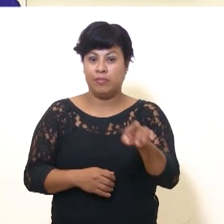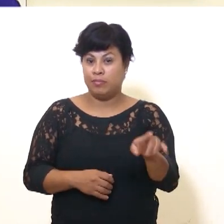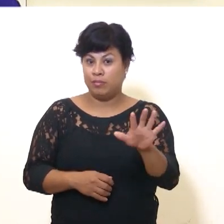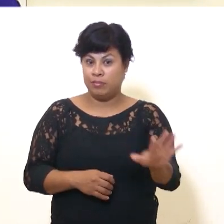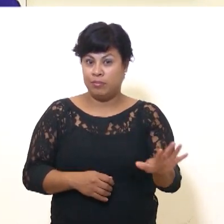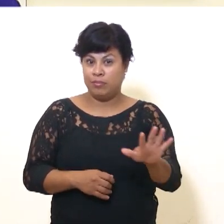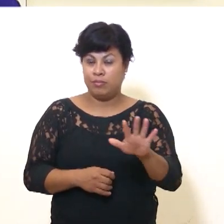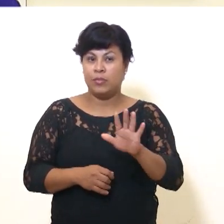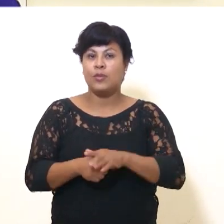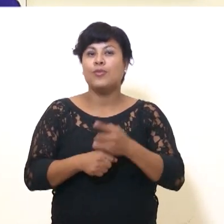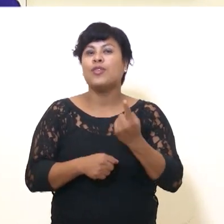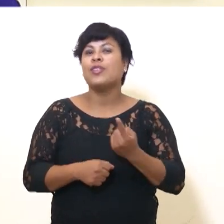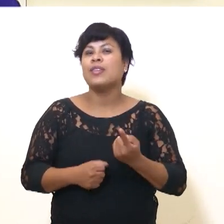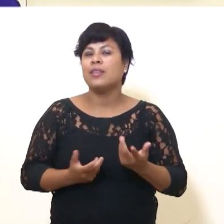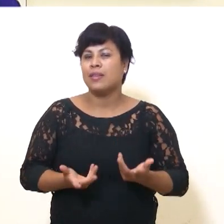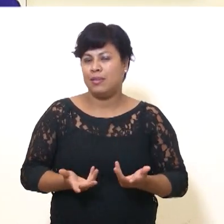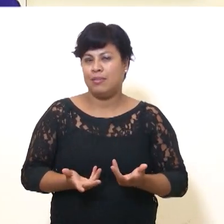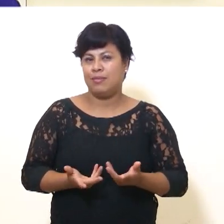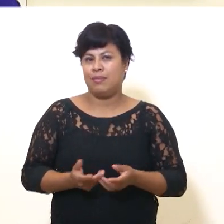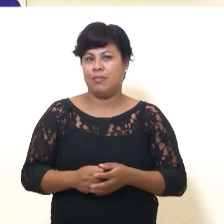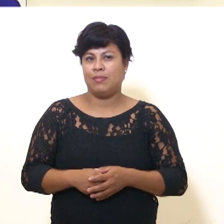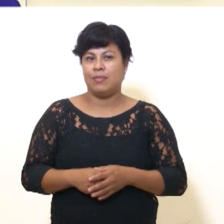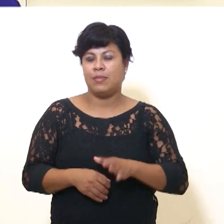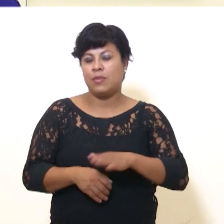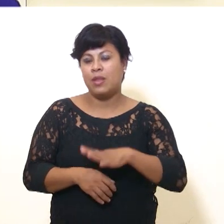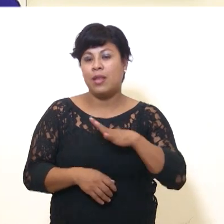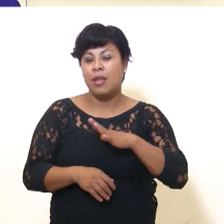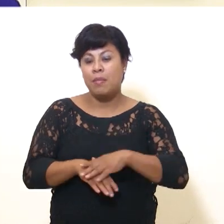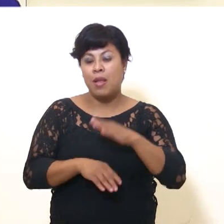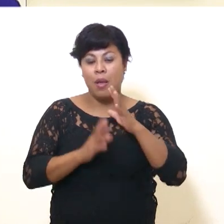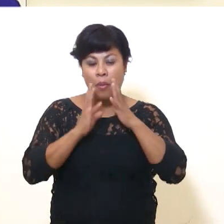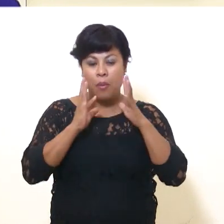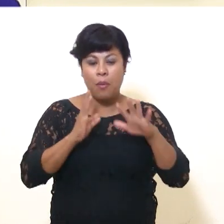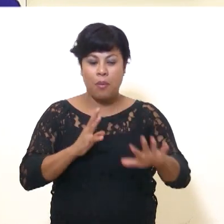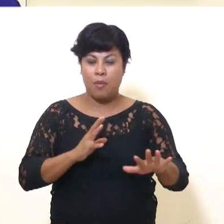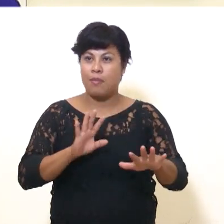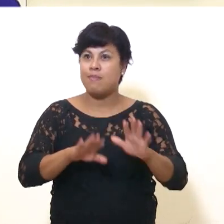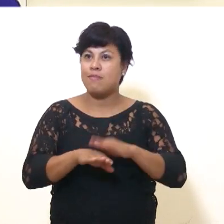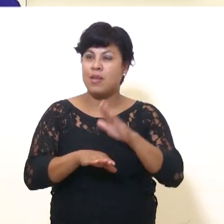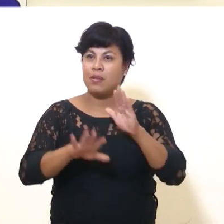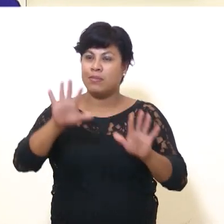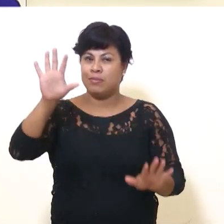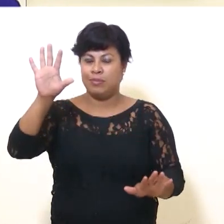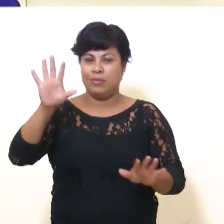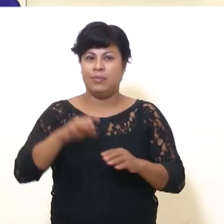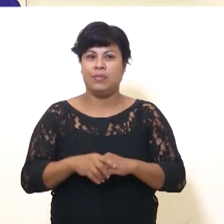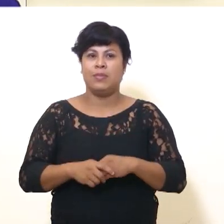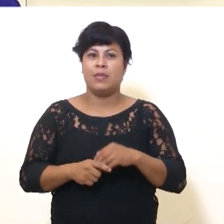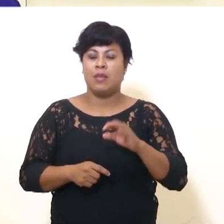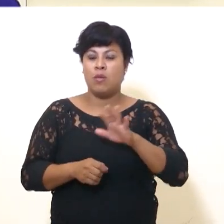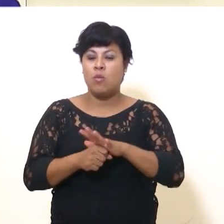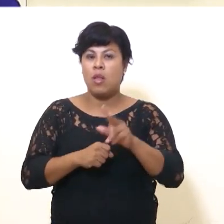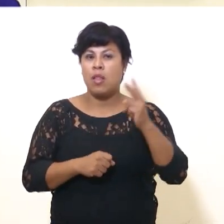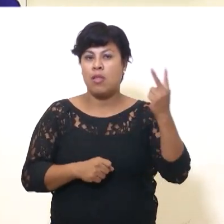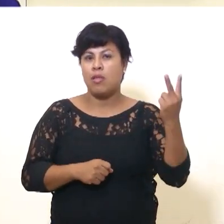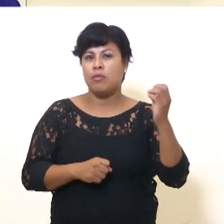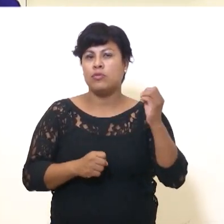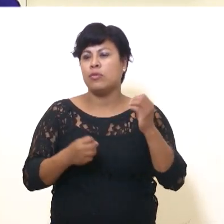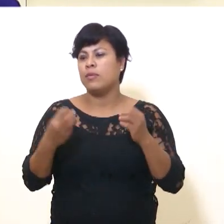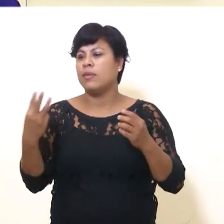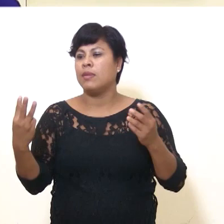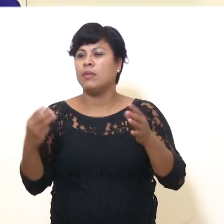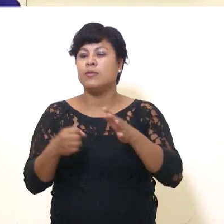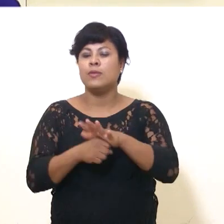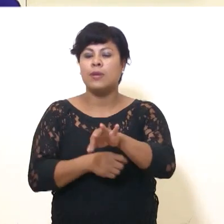¿Está? ¿Por qué? A ver. Porque hay más. ¿Esta o